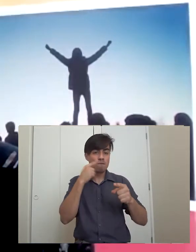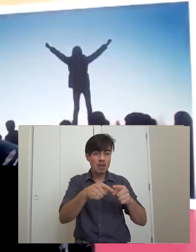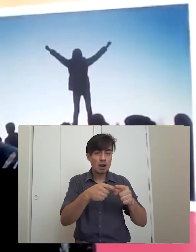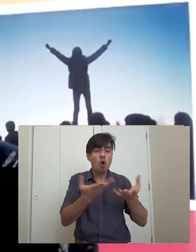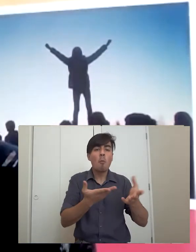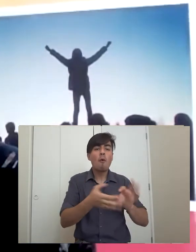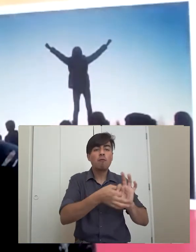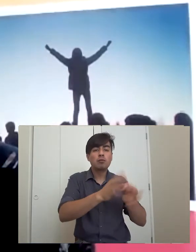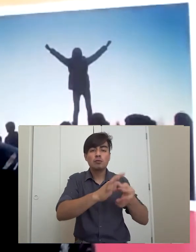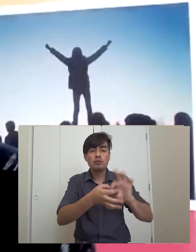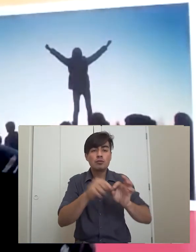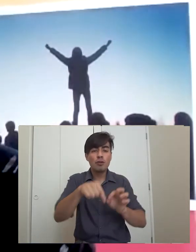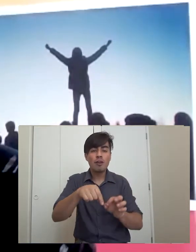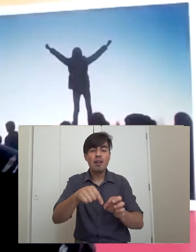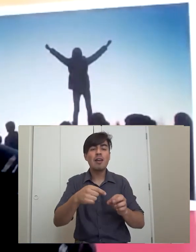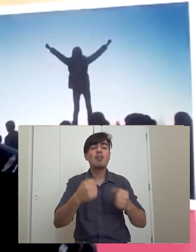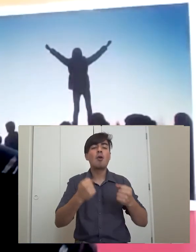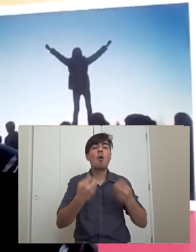única